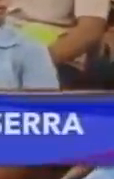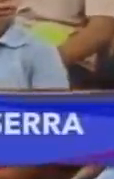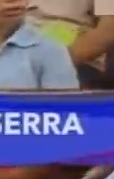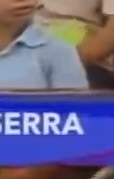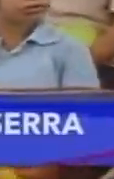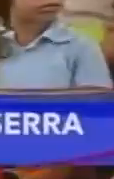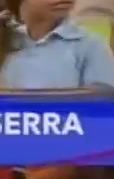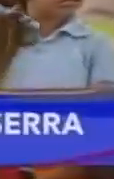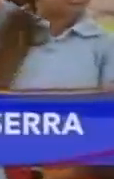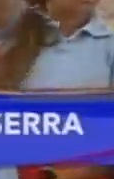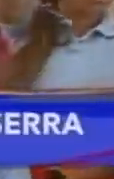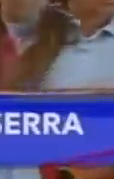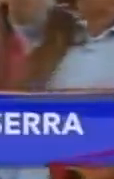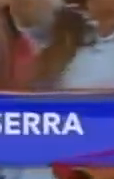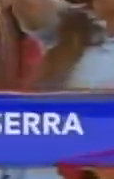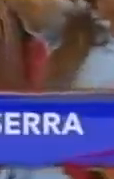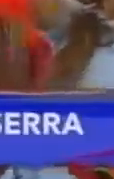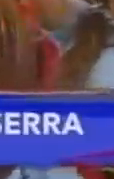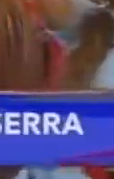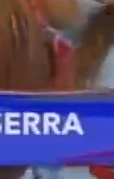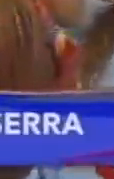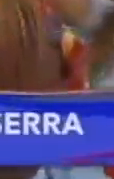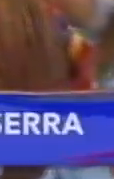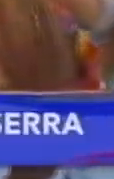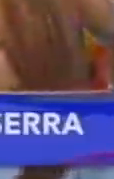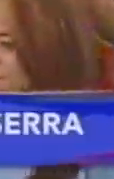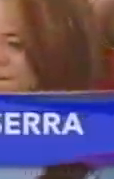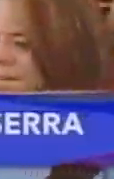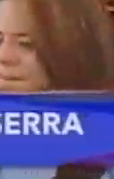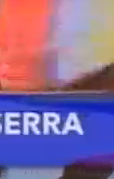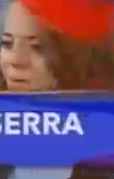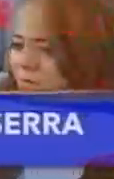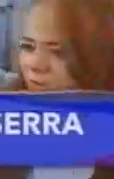comandante. Adelante.